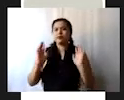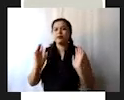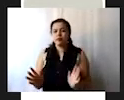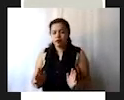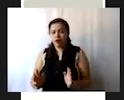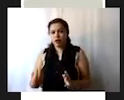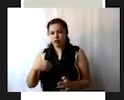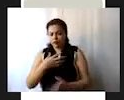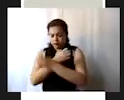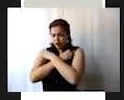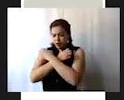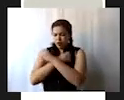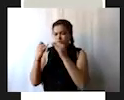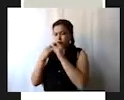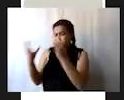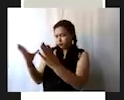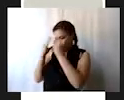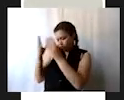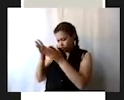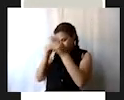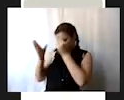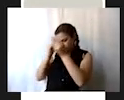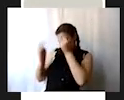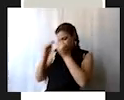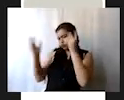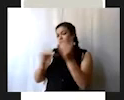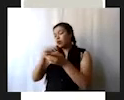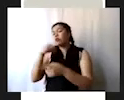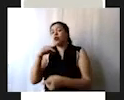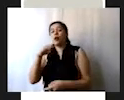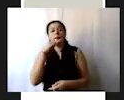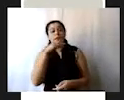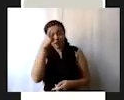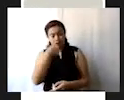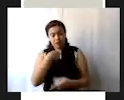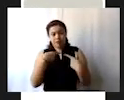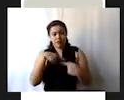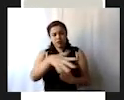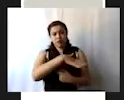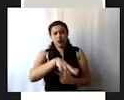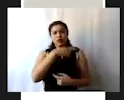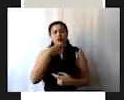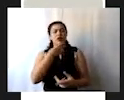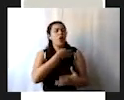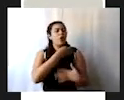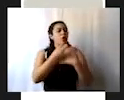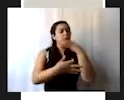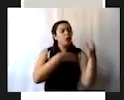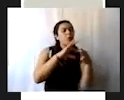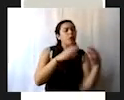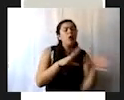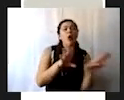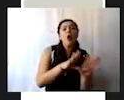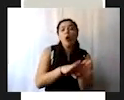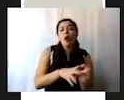eduqué mejor como institución, cómo transmito estos mensajes de sostenibilidad a las personas que son beneficiarias de lo que